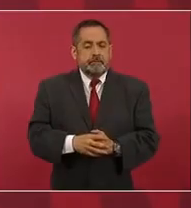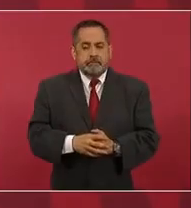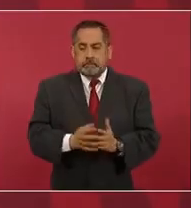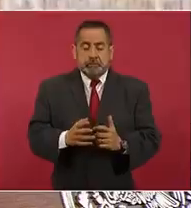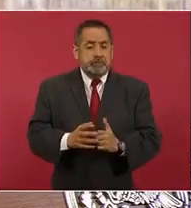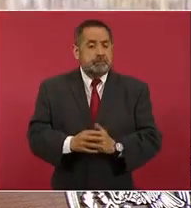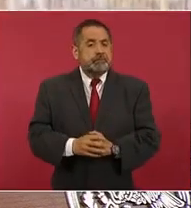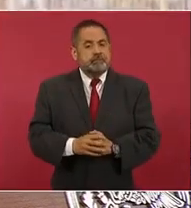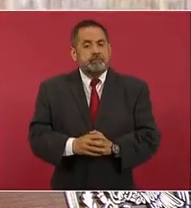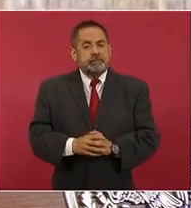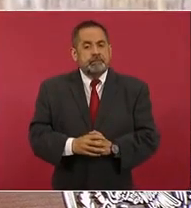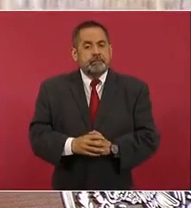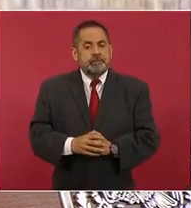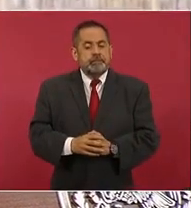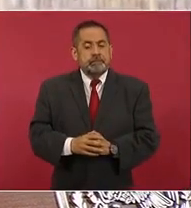Y